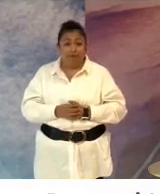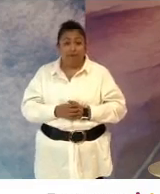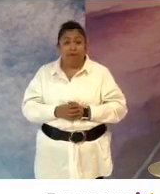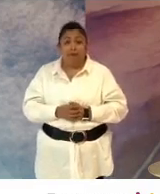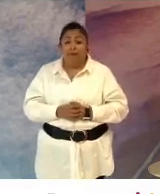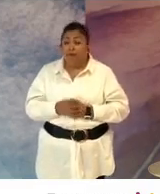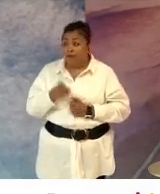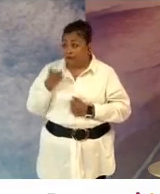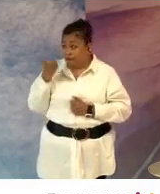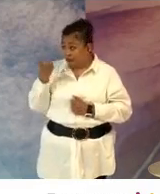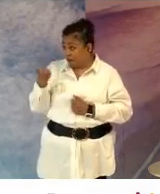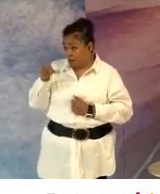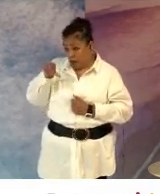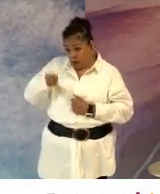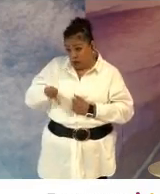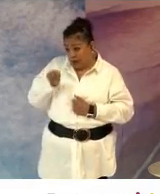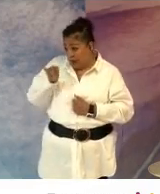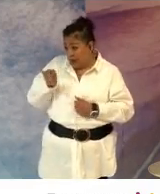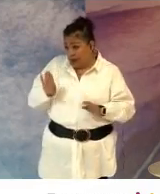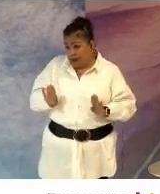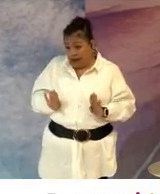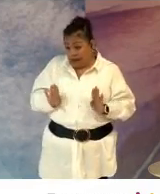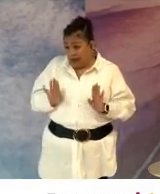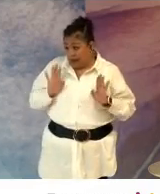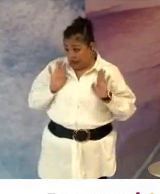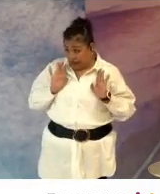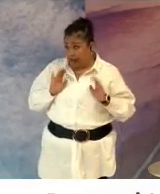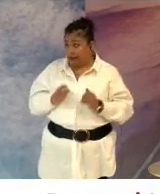esta es la condición actual.